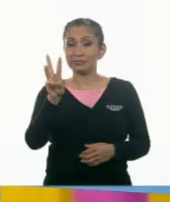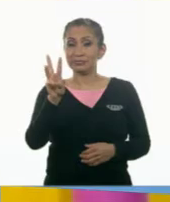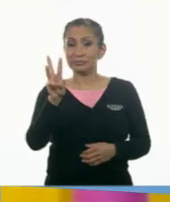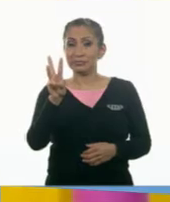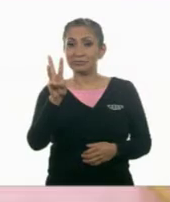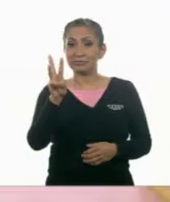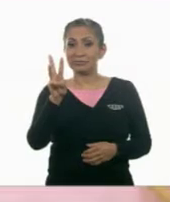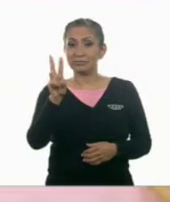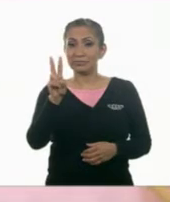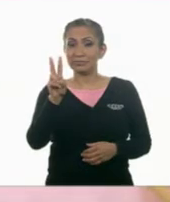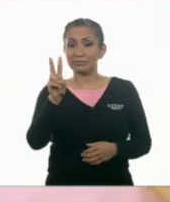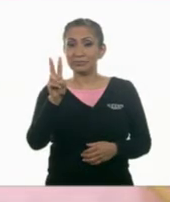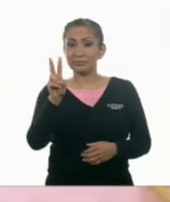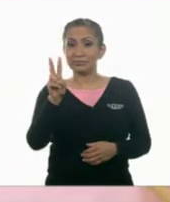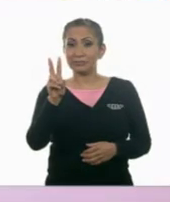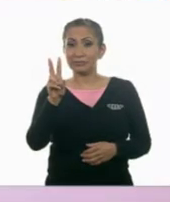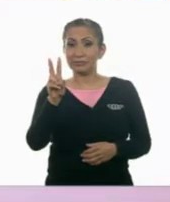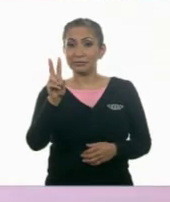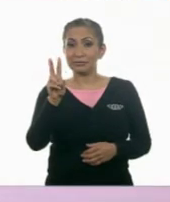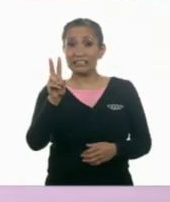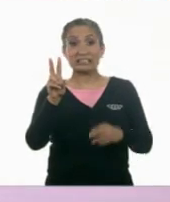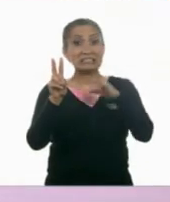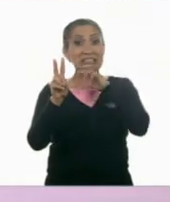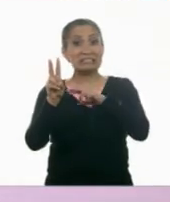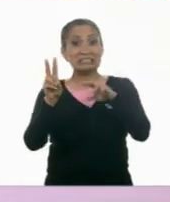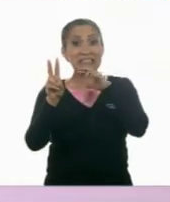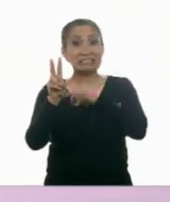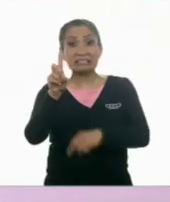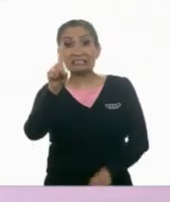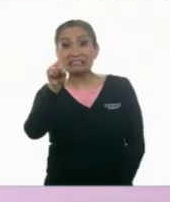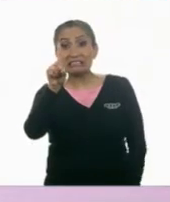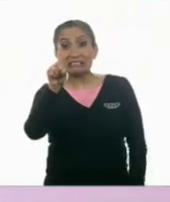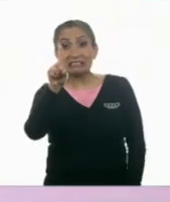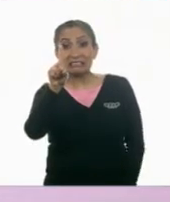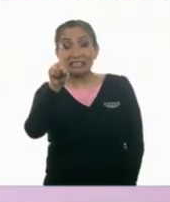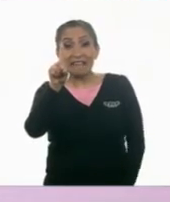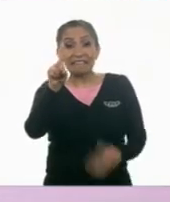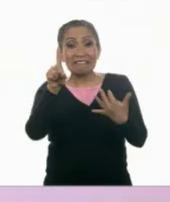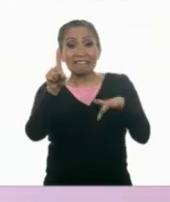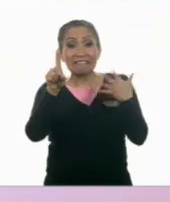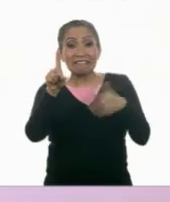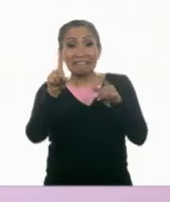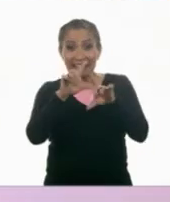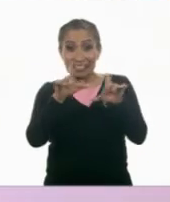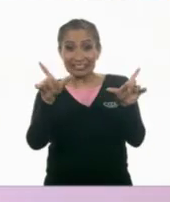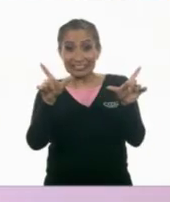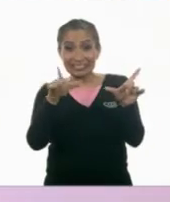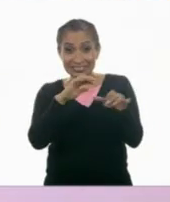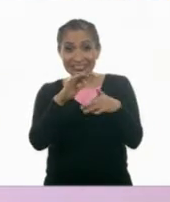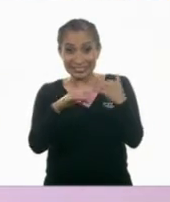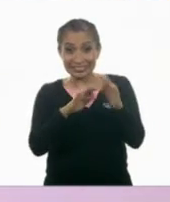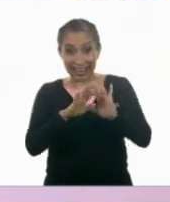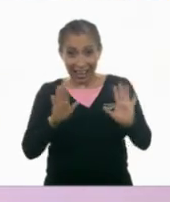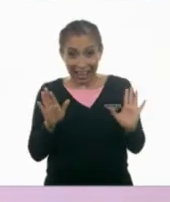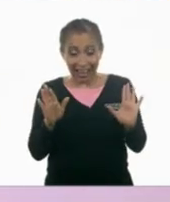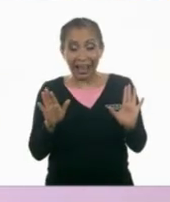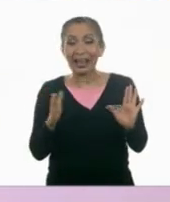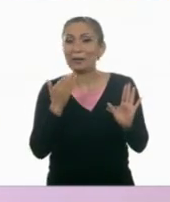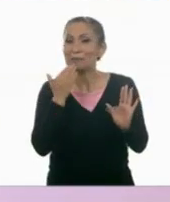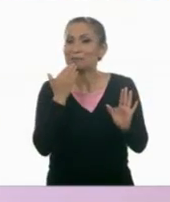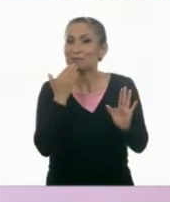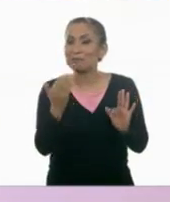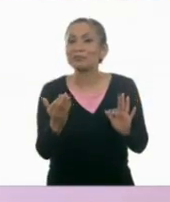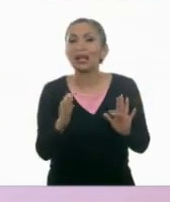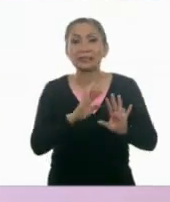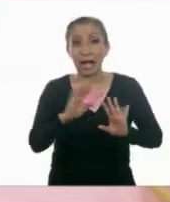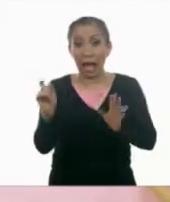3. 2. ¡Córrele, córrele, 1! ¿Listas? ¿Listos? Muy bien.